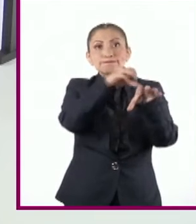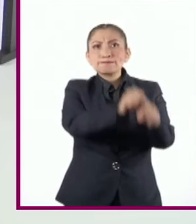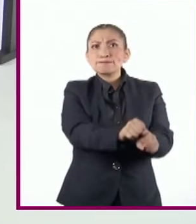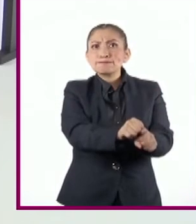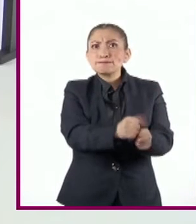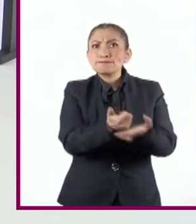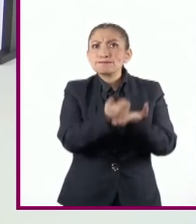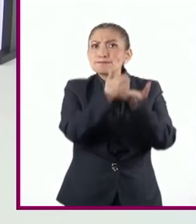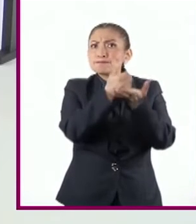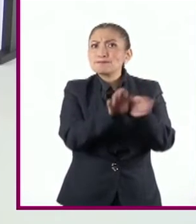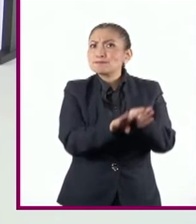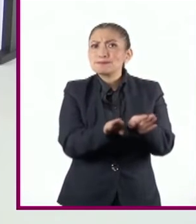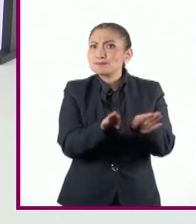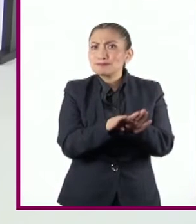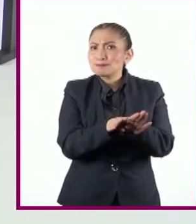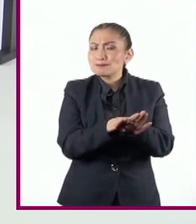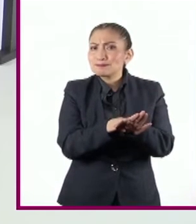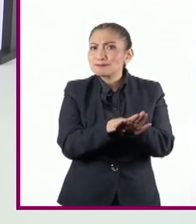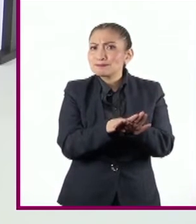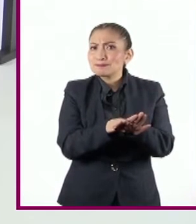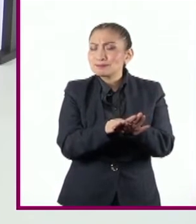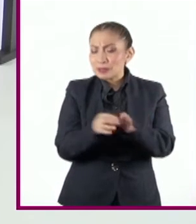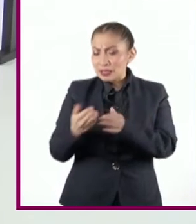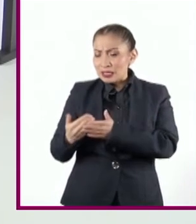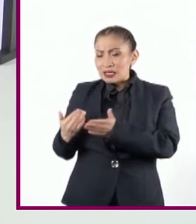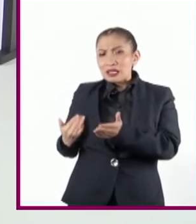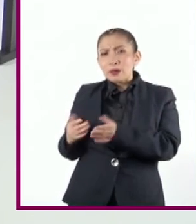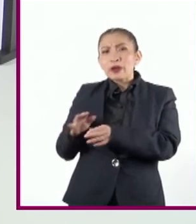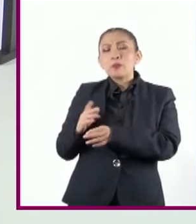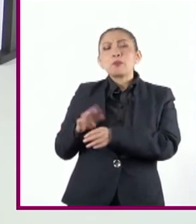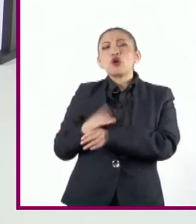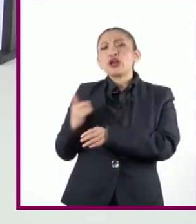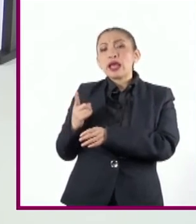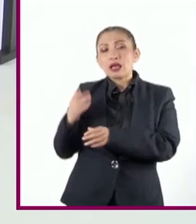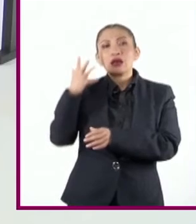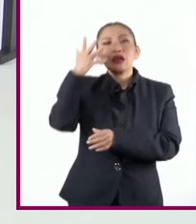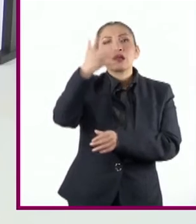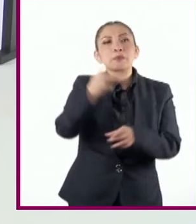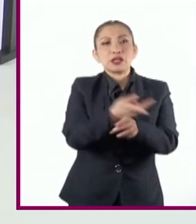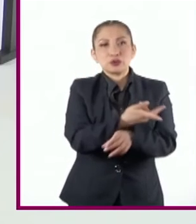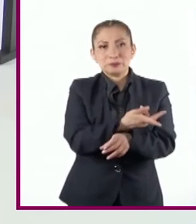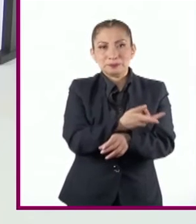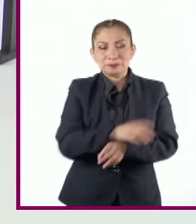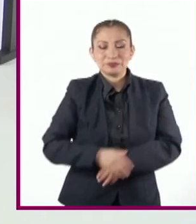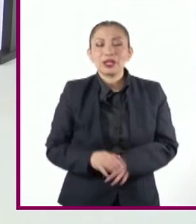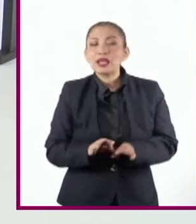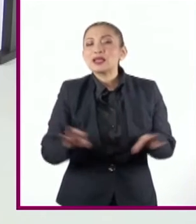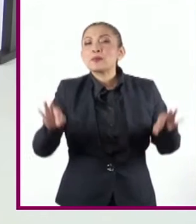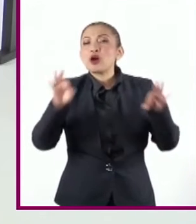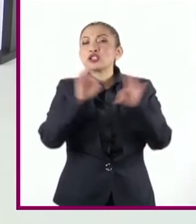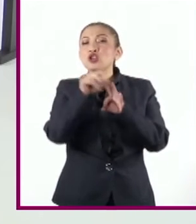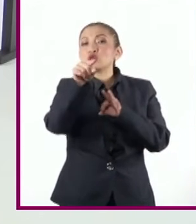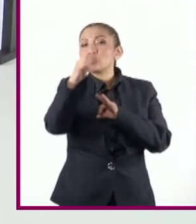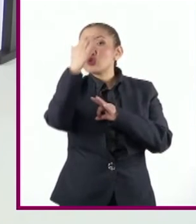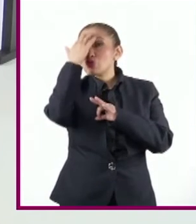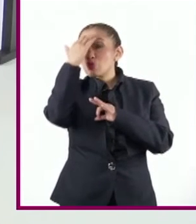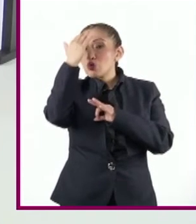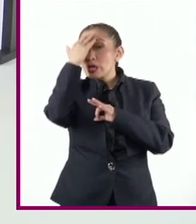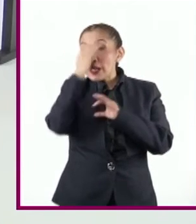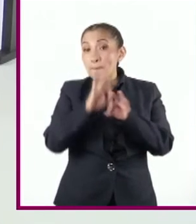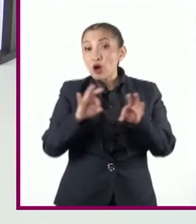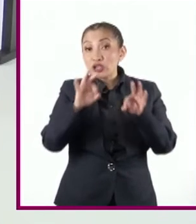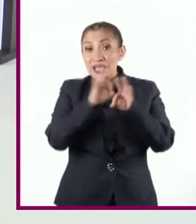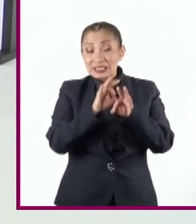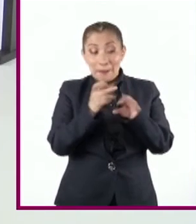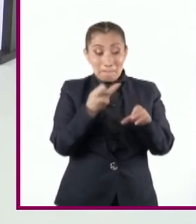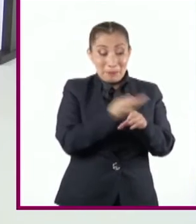conquista, es decir, la causa y consecuencia. Es importante que conozcas que la importancia de